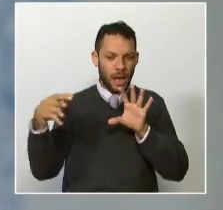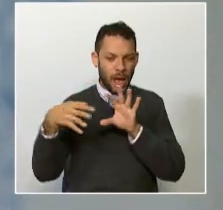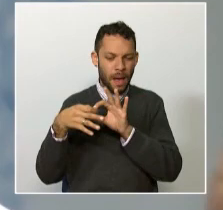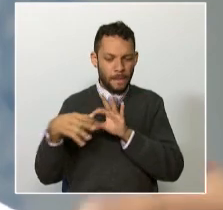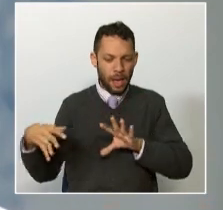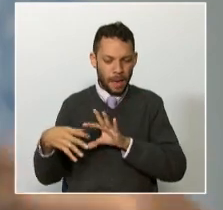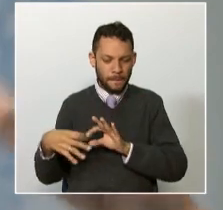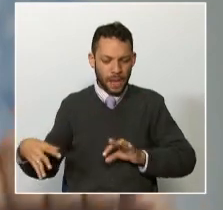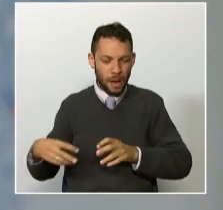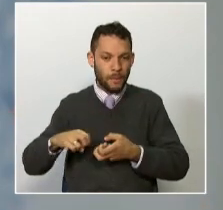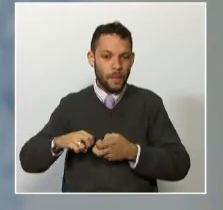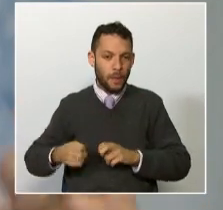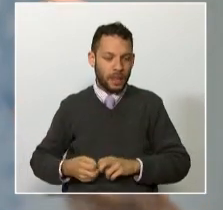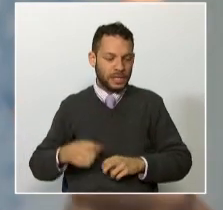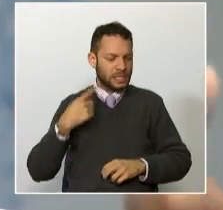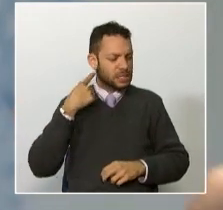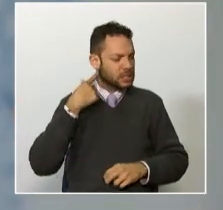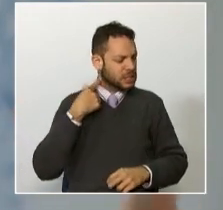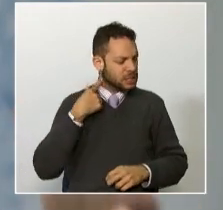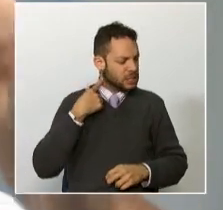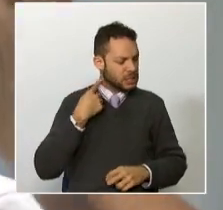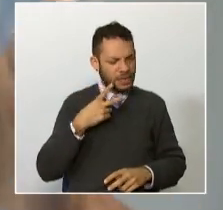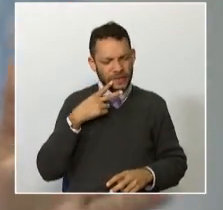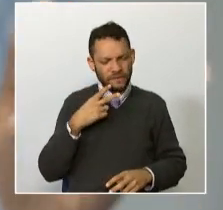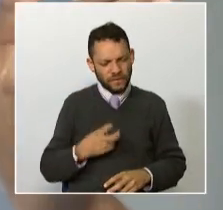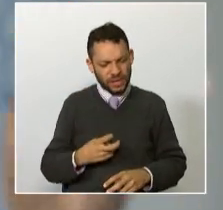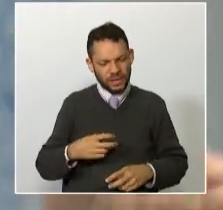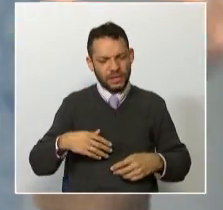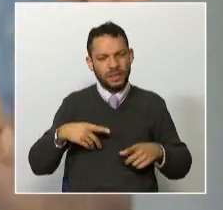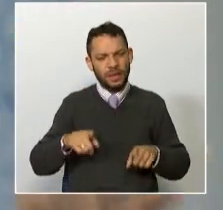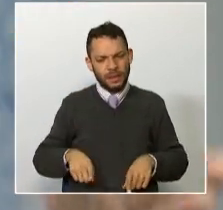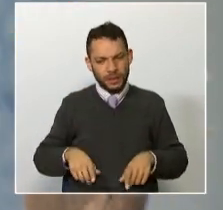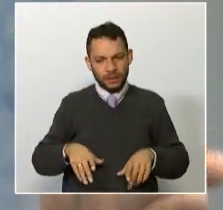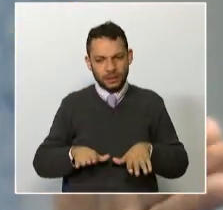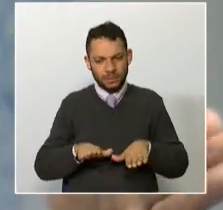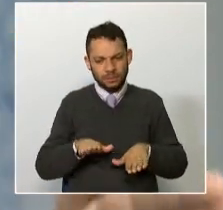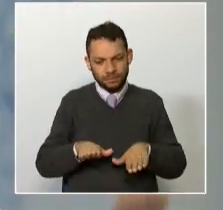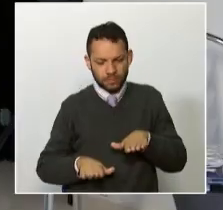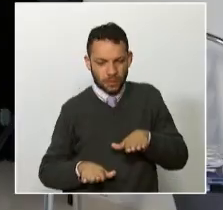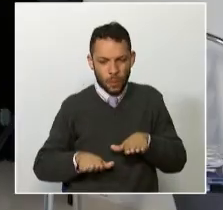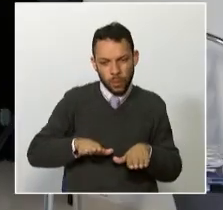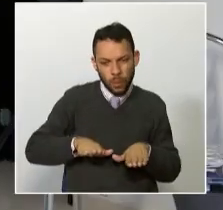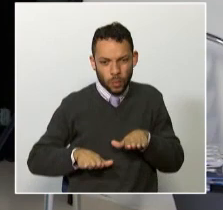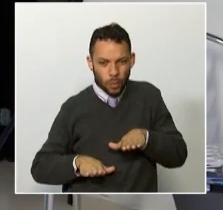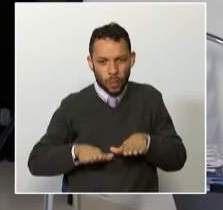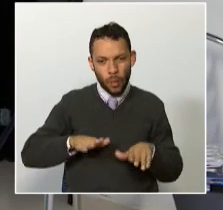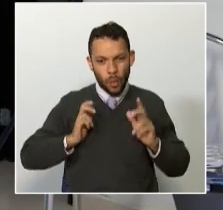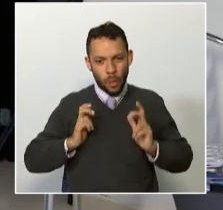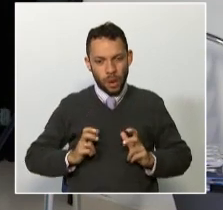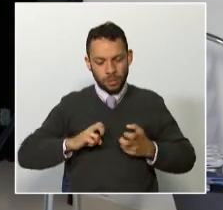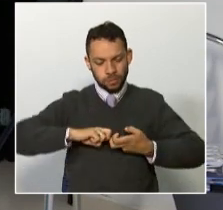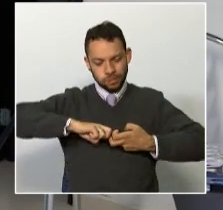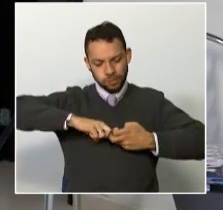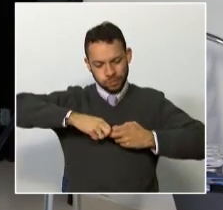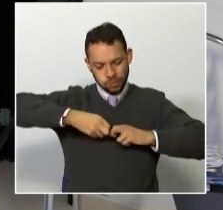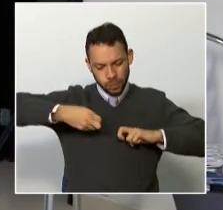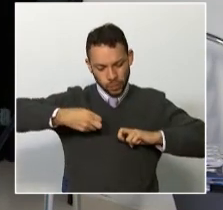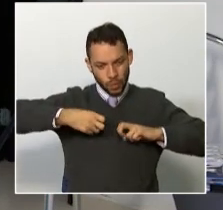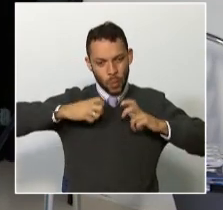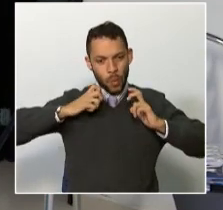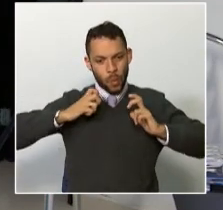haya un inconveniente a nivel lumbar, a nivel de rodilla, porque hay un desequilibrio muscular en el que se ha afectado tanto